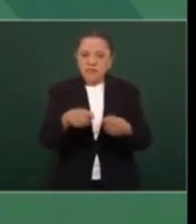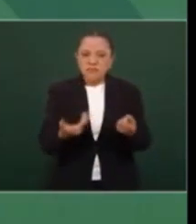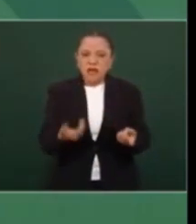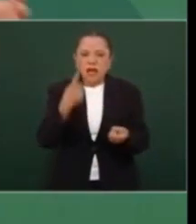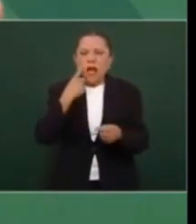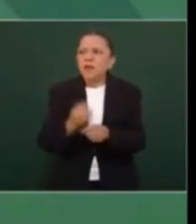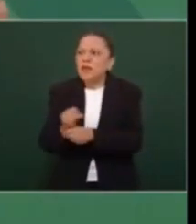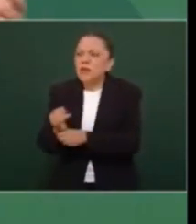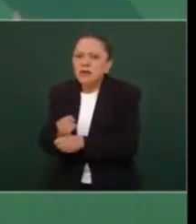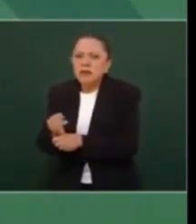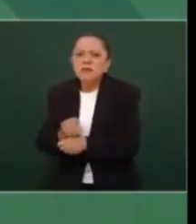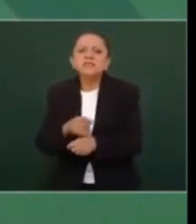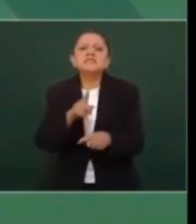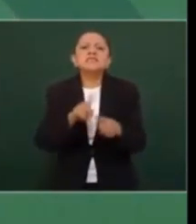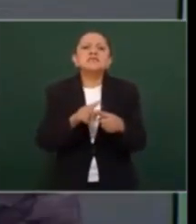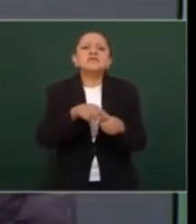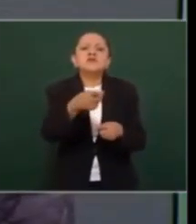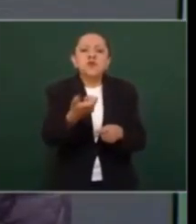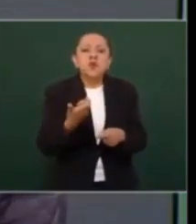indagando sobre el origen del dinero.